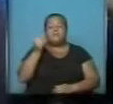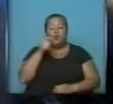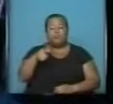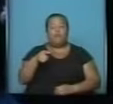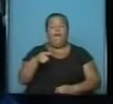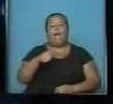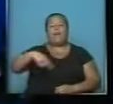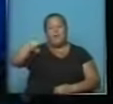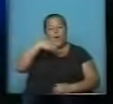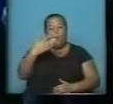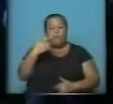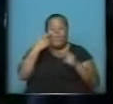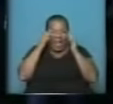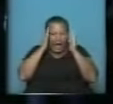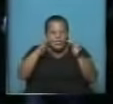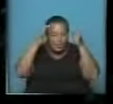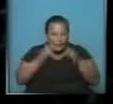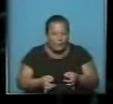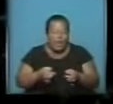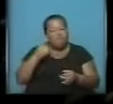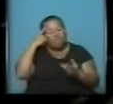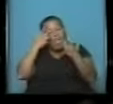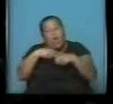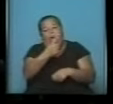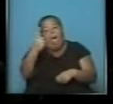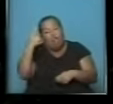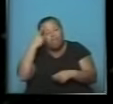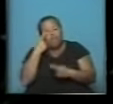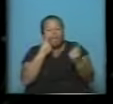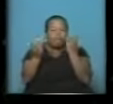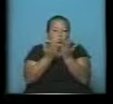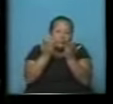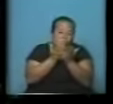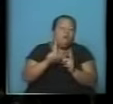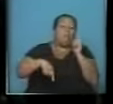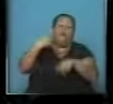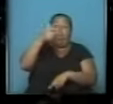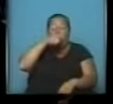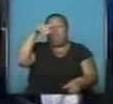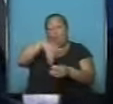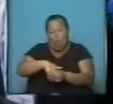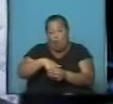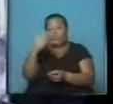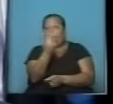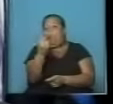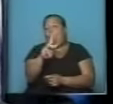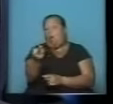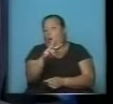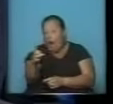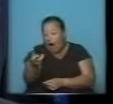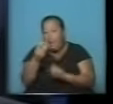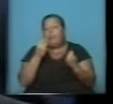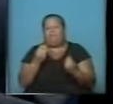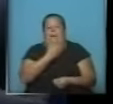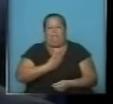usted los pudo escuchar, puede sacar las conclusiones y el domingo próximo va a elegir entre ellos dos